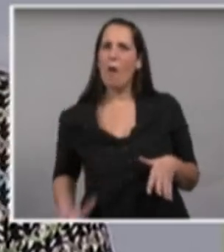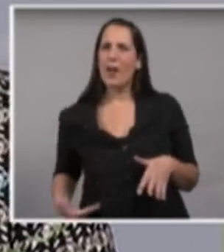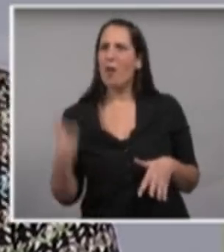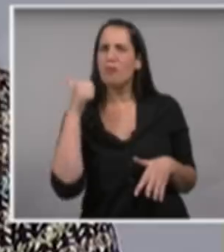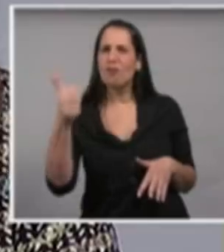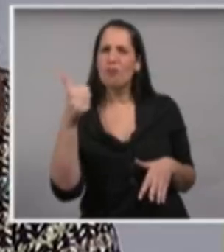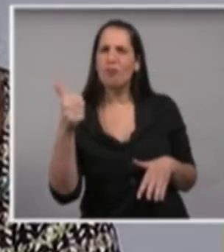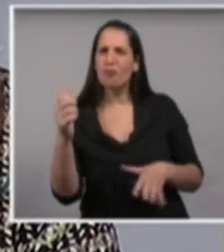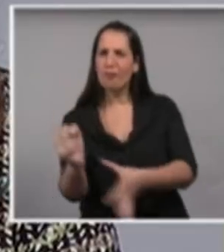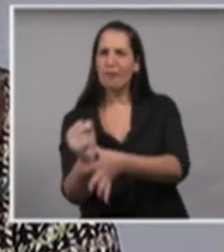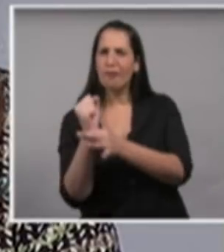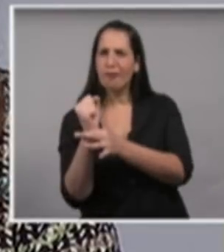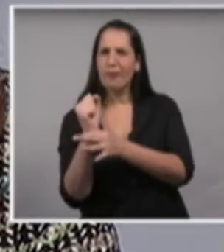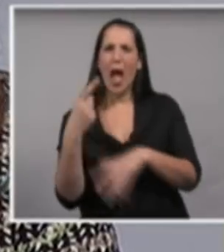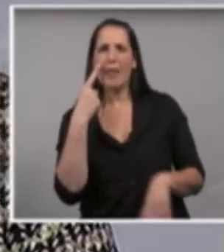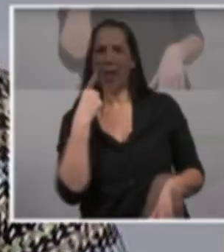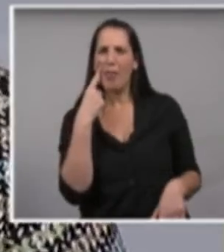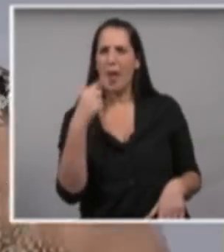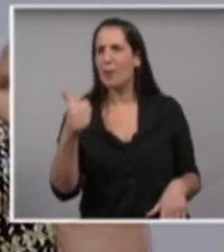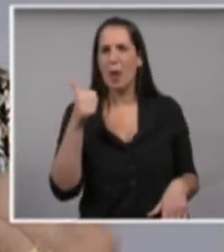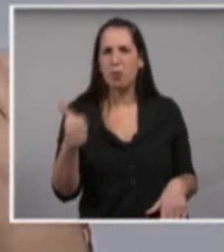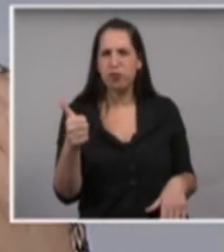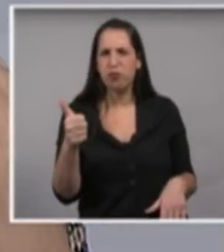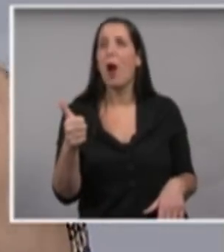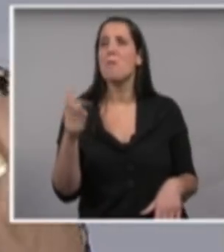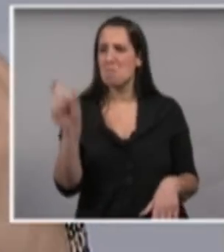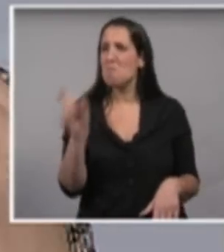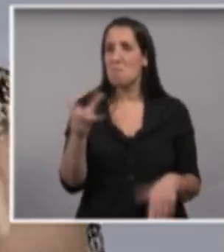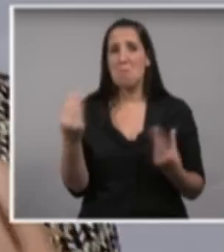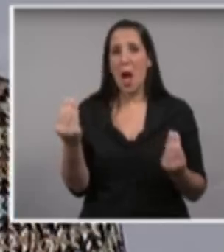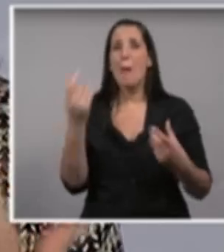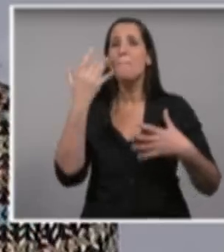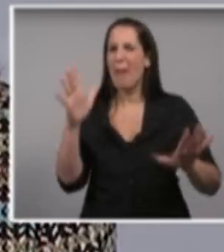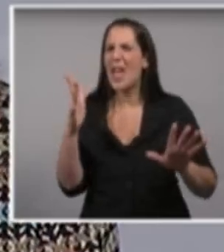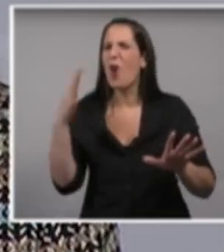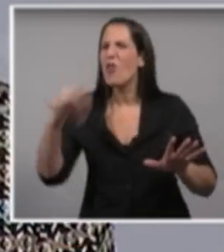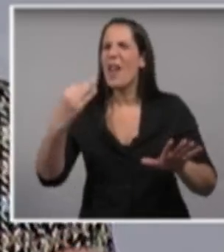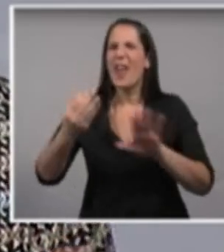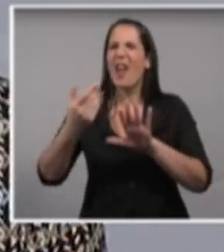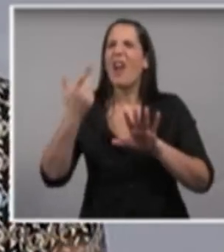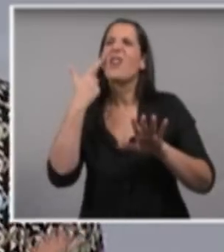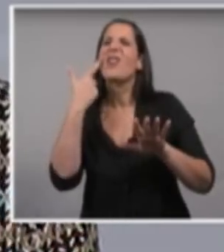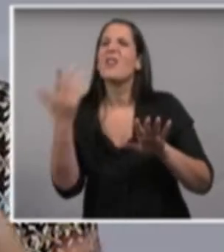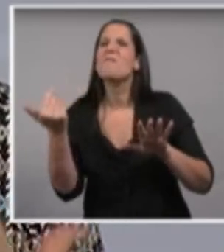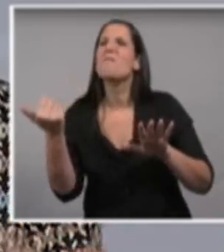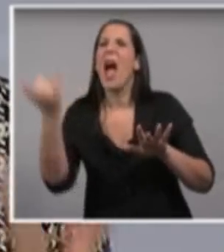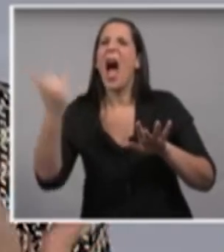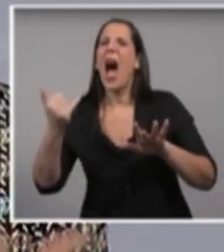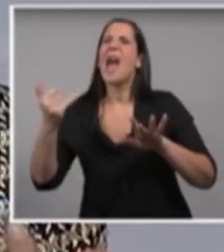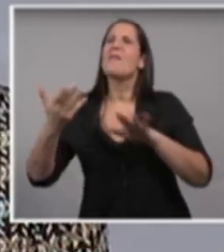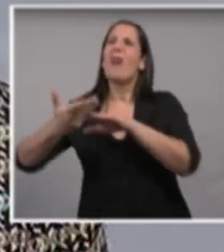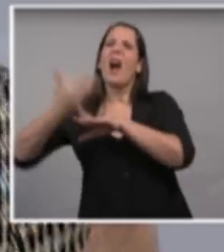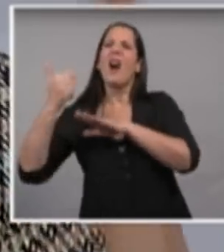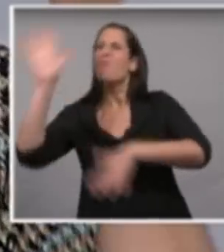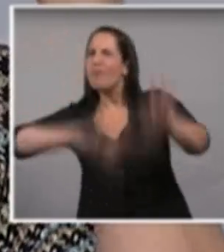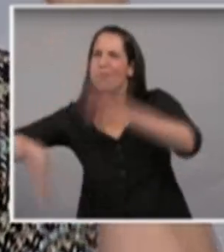podés tener el mejor intendente, pero si no tenés un proyecto de país que contenga y que dé políticas